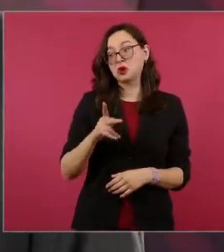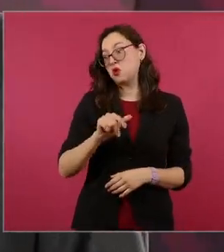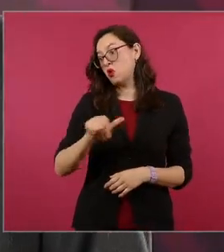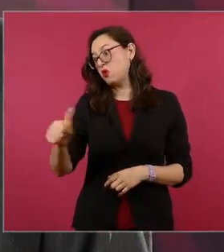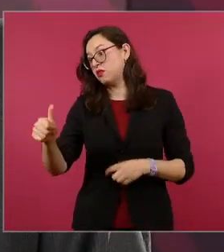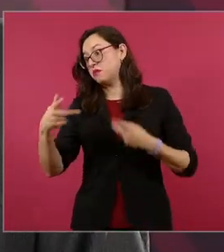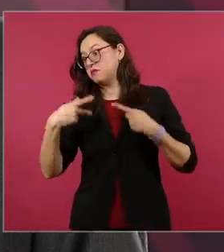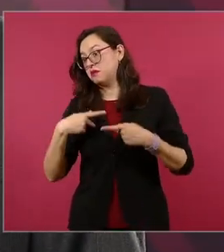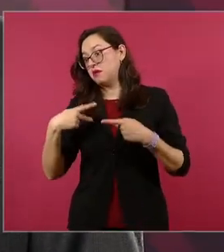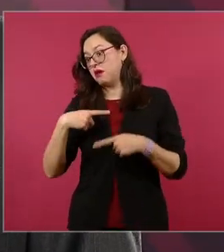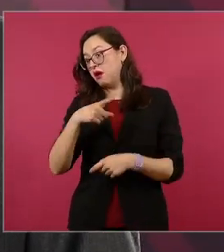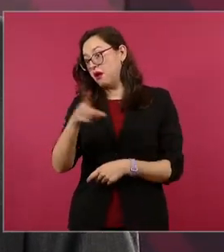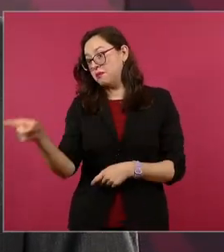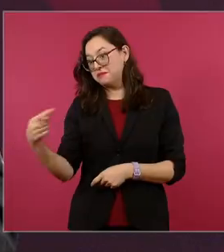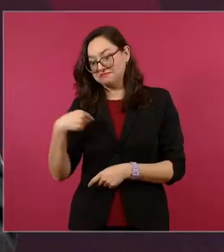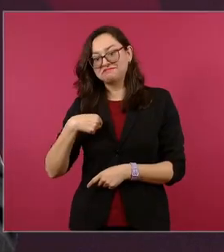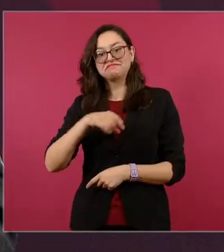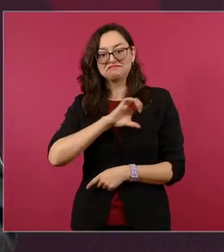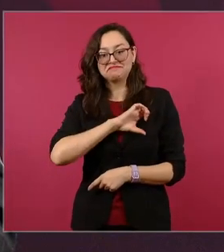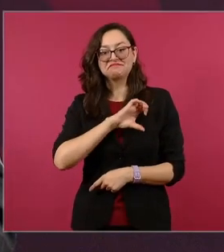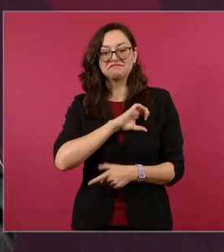quiero mucho.